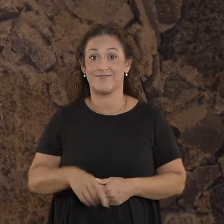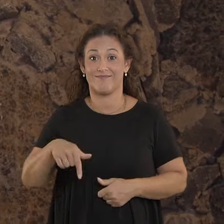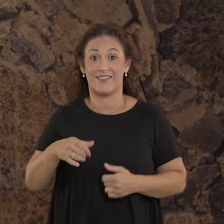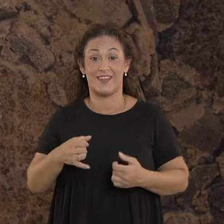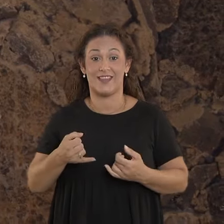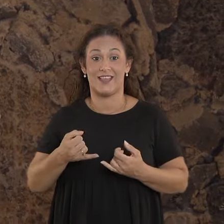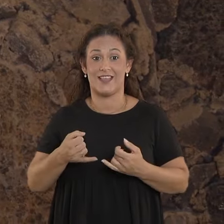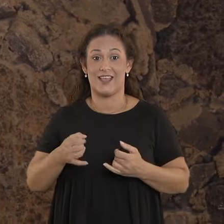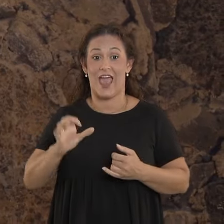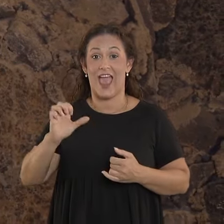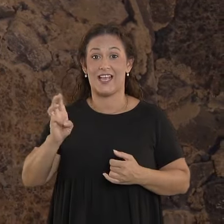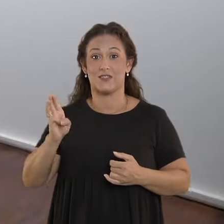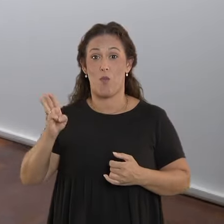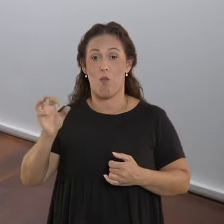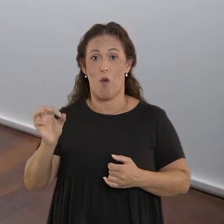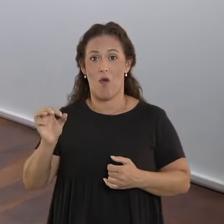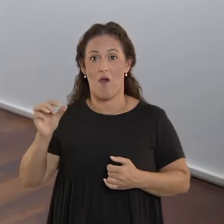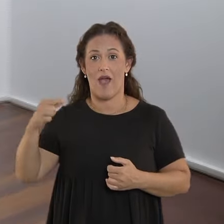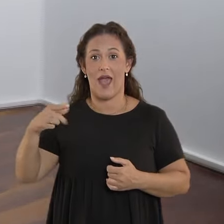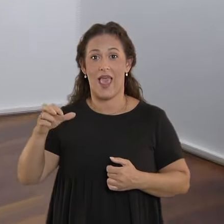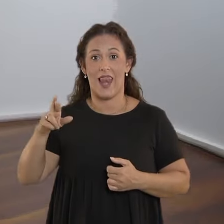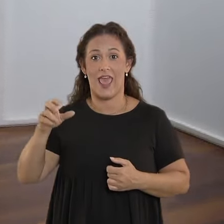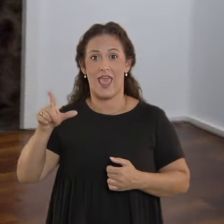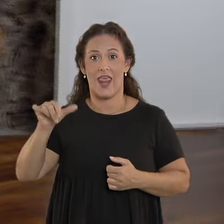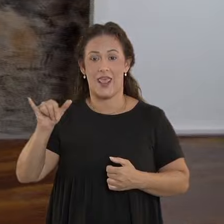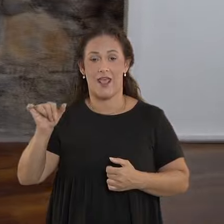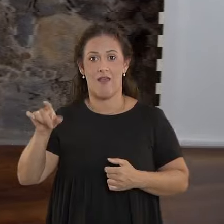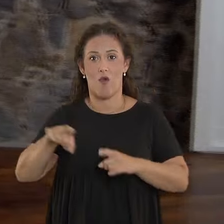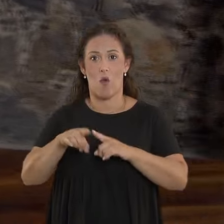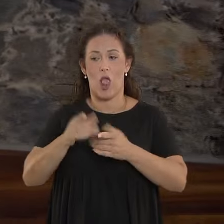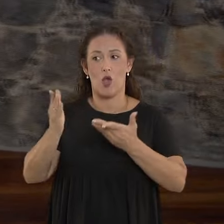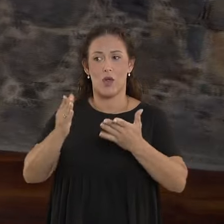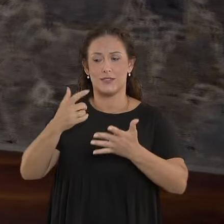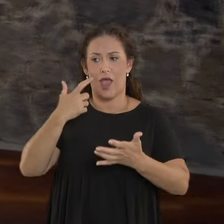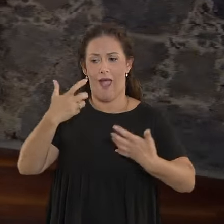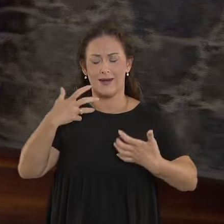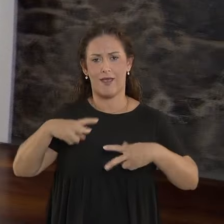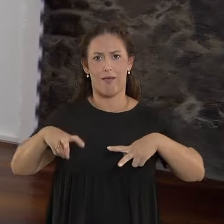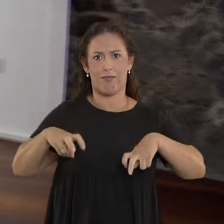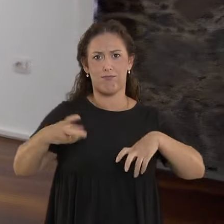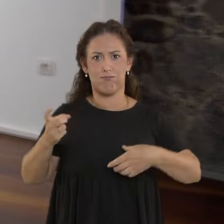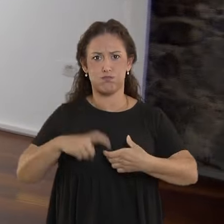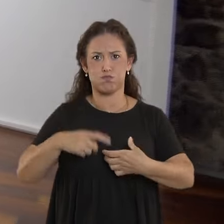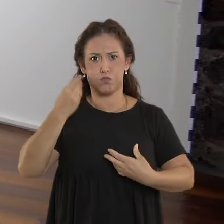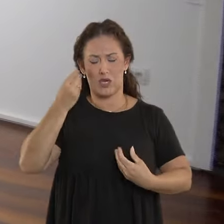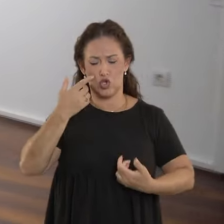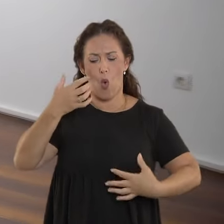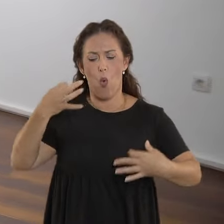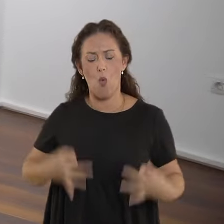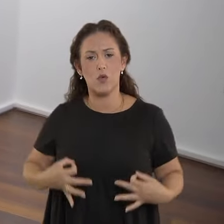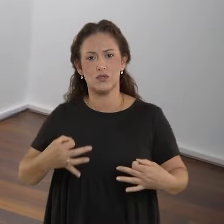Un festival, incluso FEGALLERY, ser una convocatoria de arte emergente, creo que era justo, ¿no? Tener